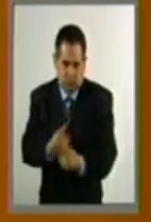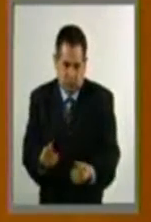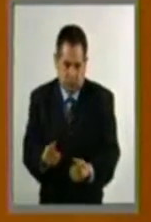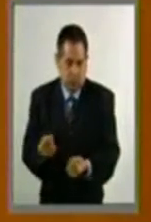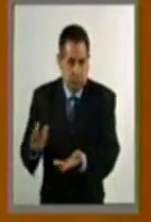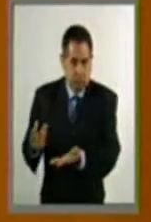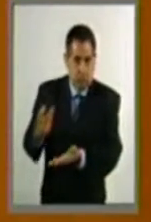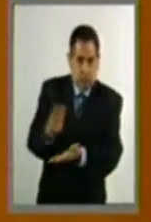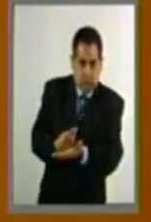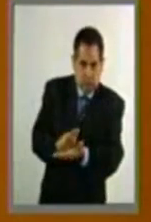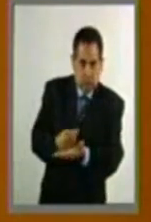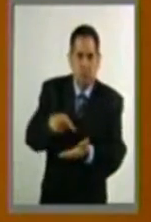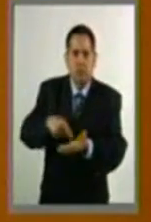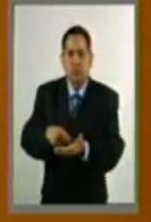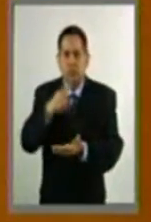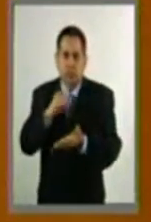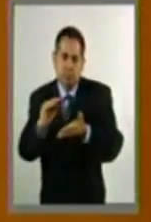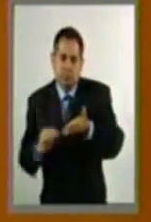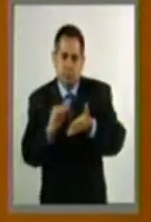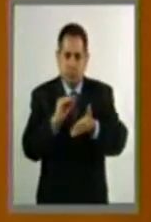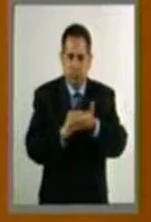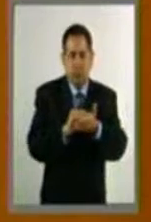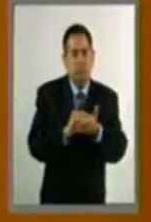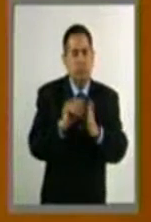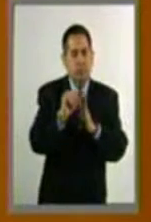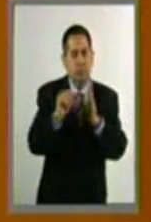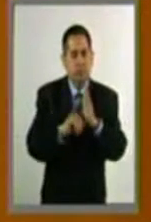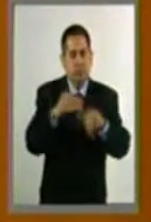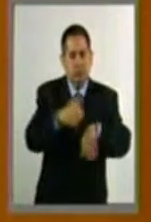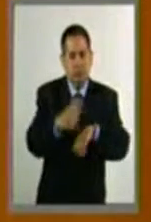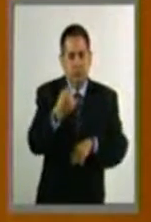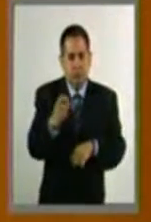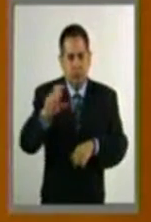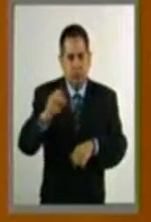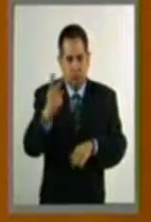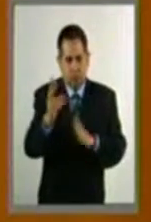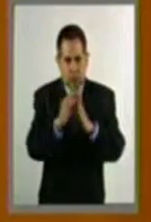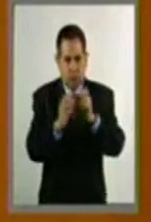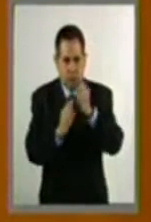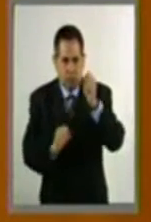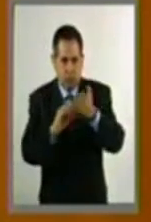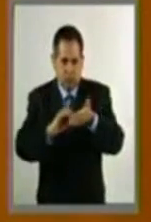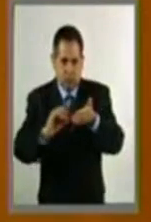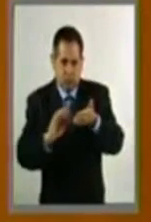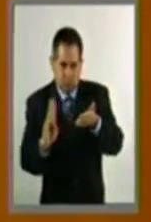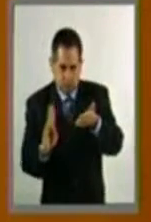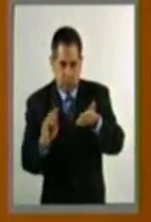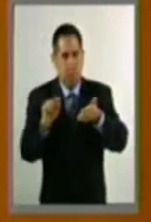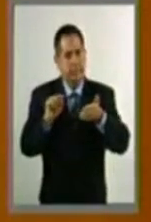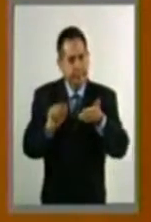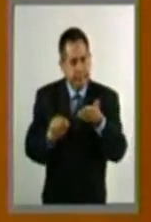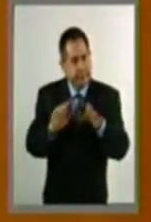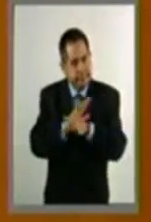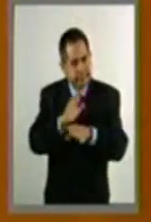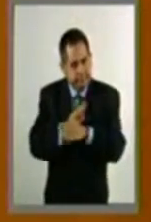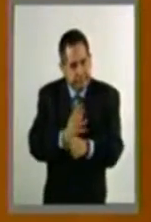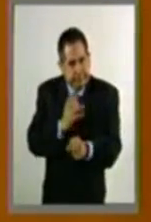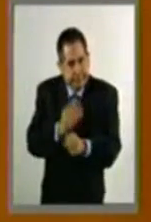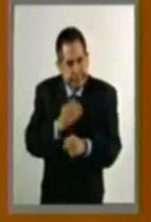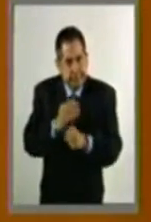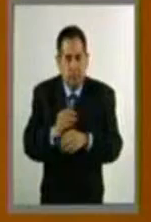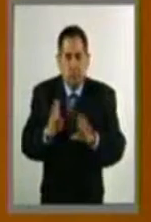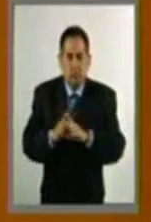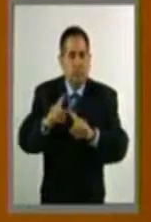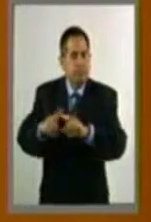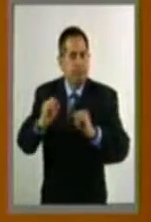propuesta se llevara al apartado B del artículo 102 constitucional, donde se norman los organismos constitucionales